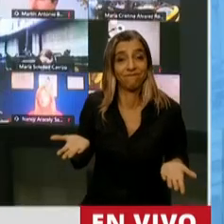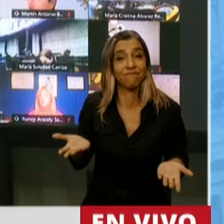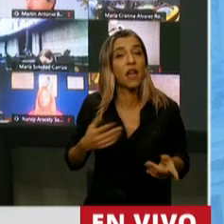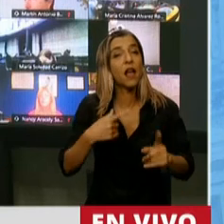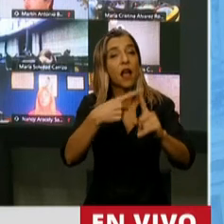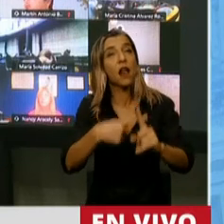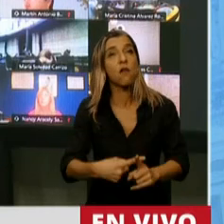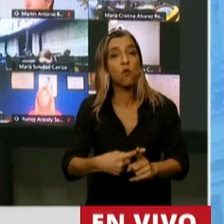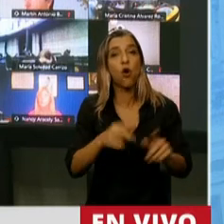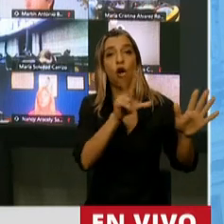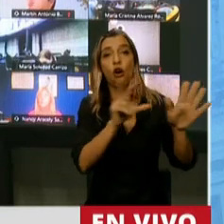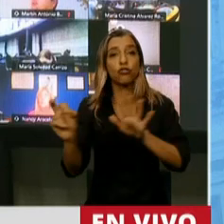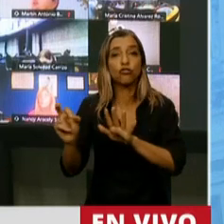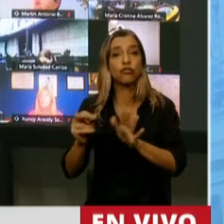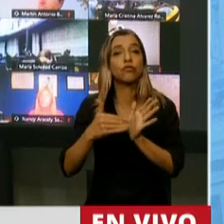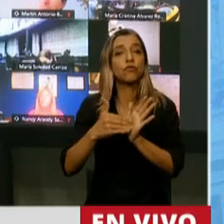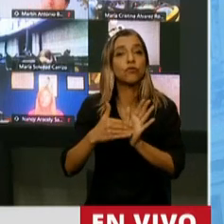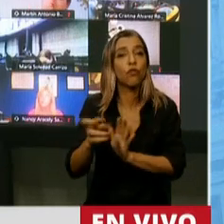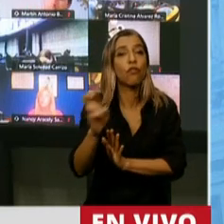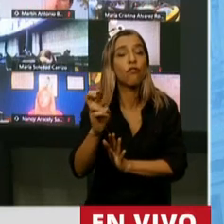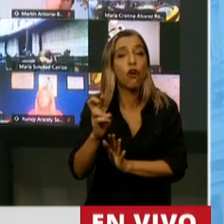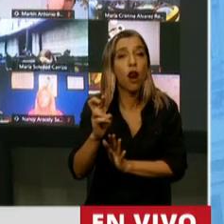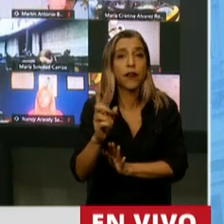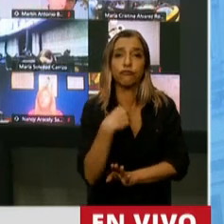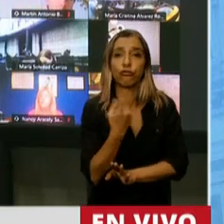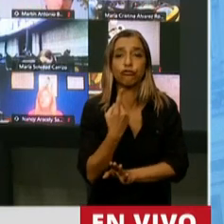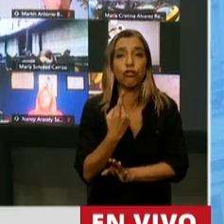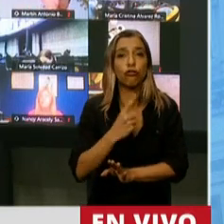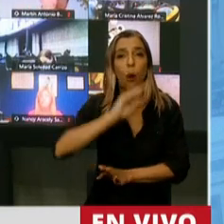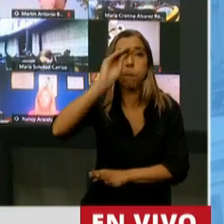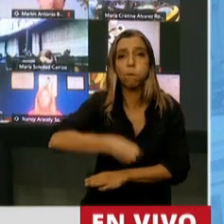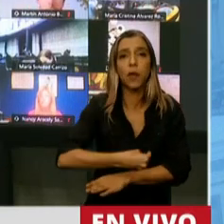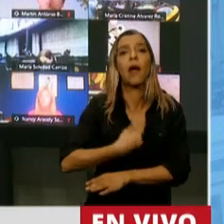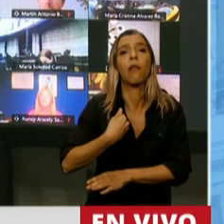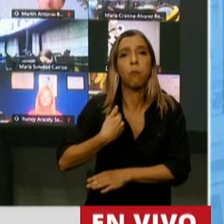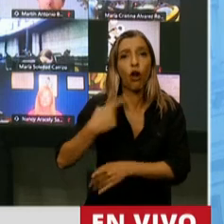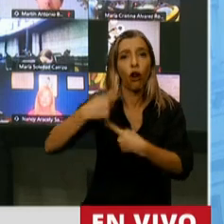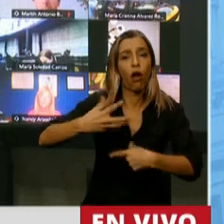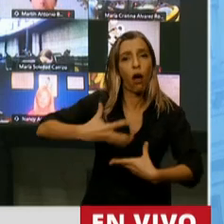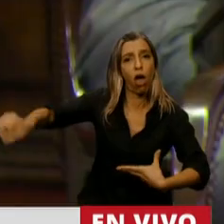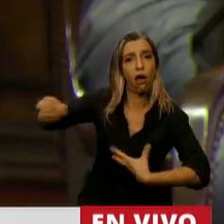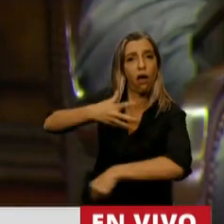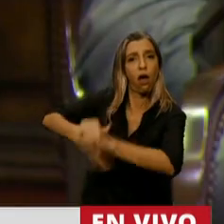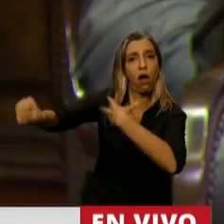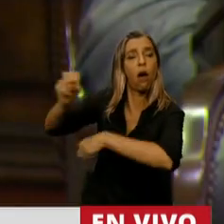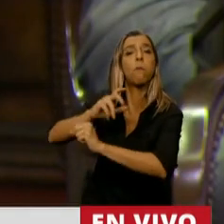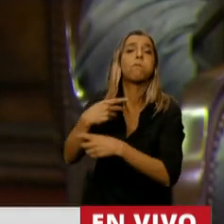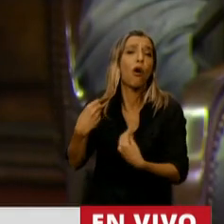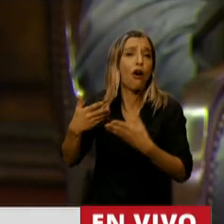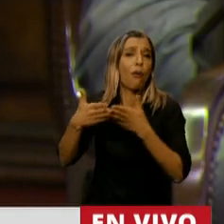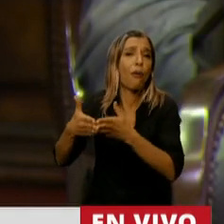millones de dólares por año la pérdida que tenemos de recursos por la pesca